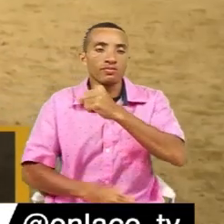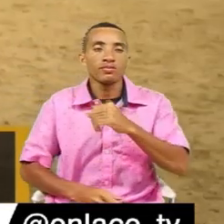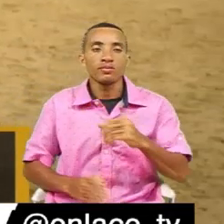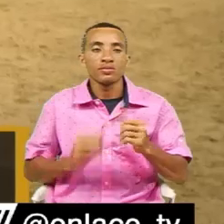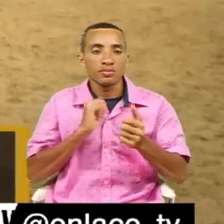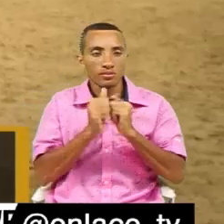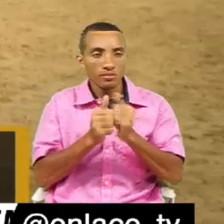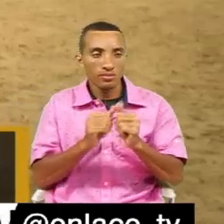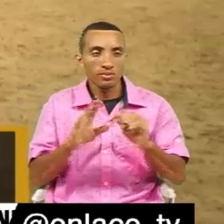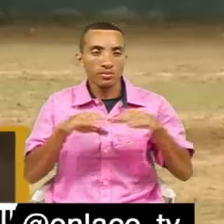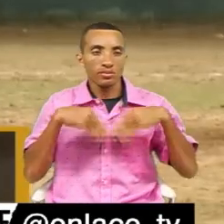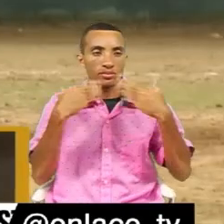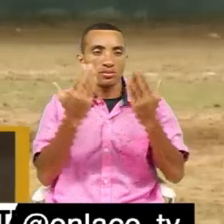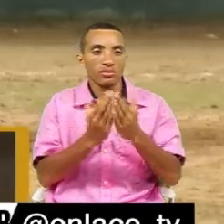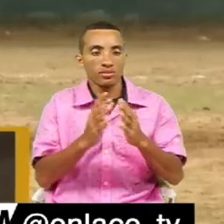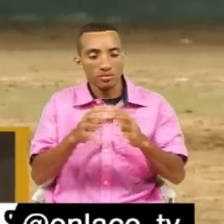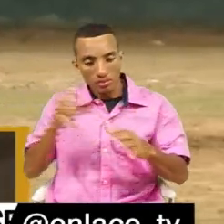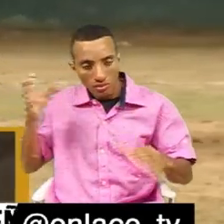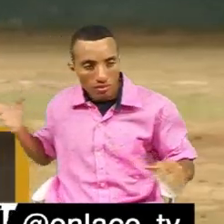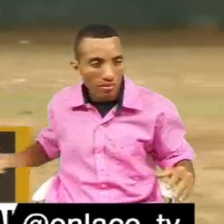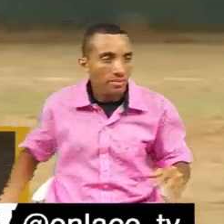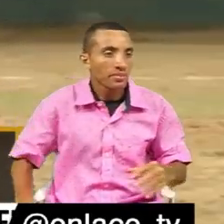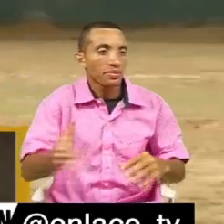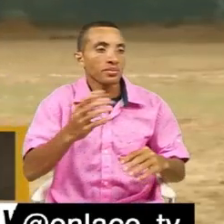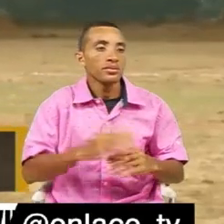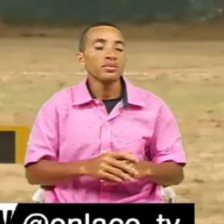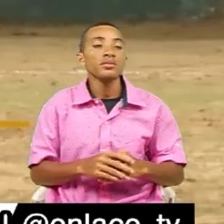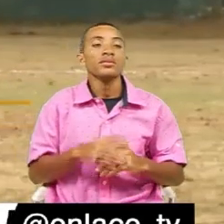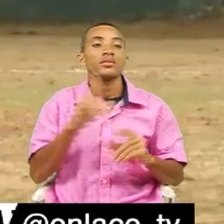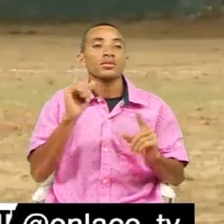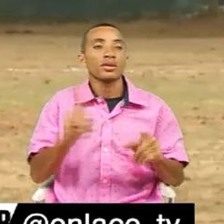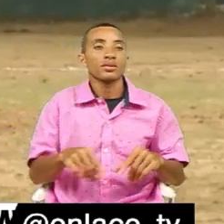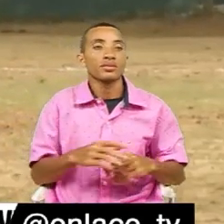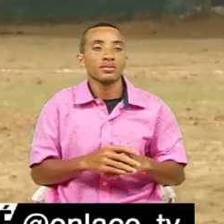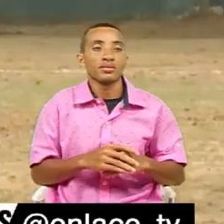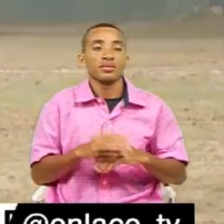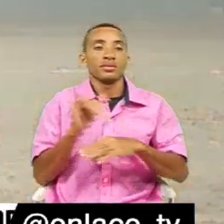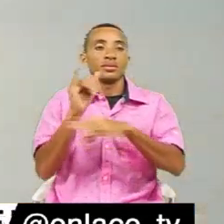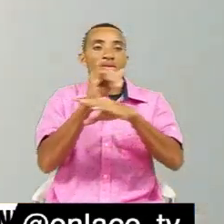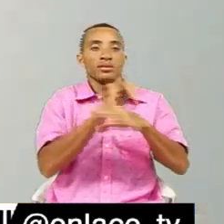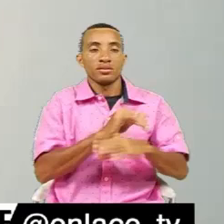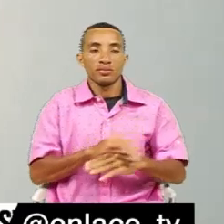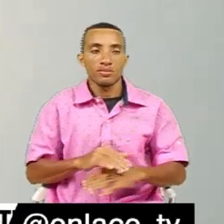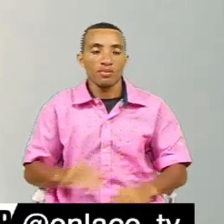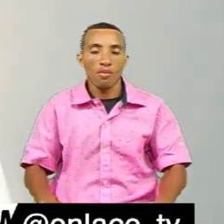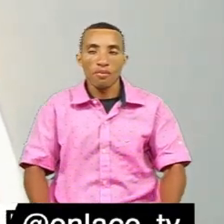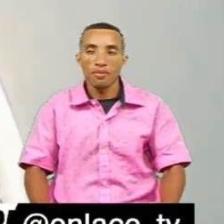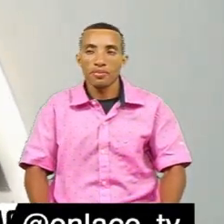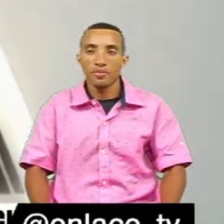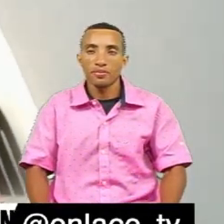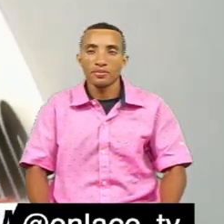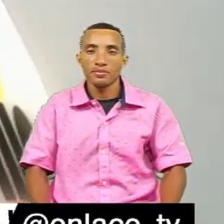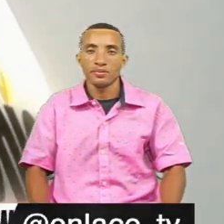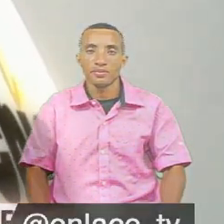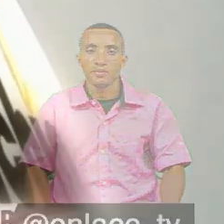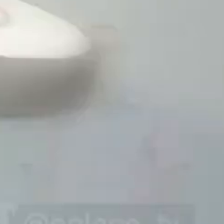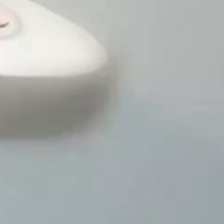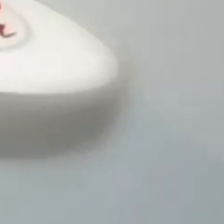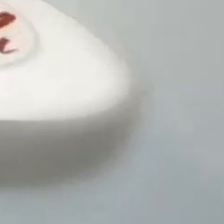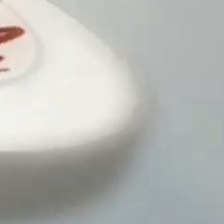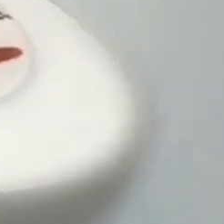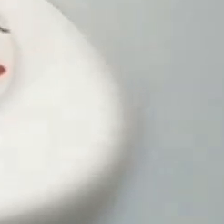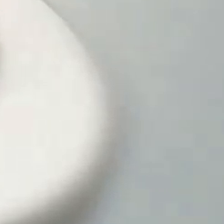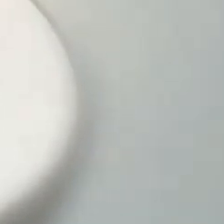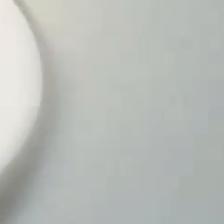desde su escuela de lanzadores dirigidas por el Instituto del Deporte Local. Hasta aquí los deportes, con el patrocinio